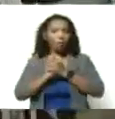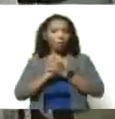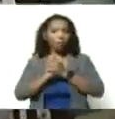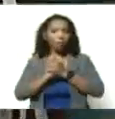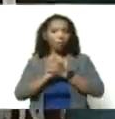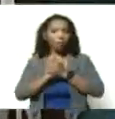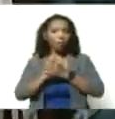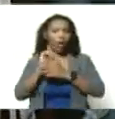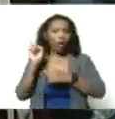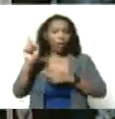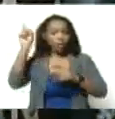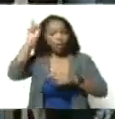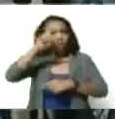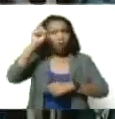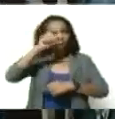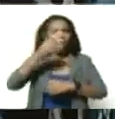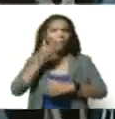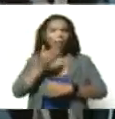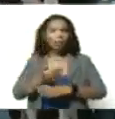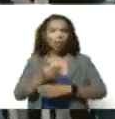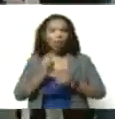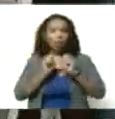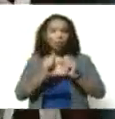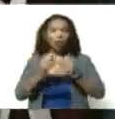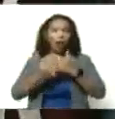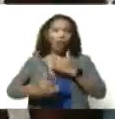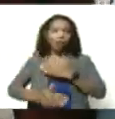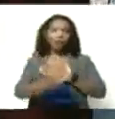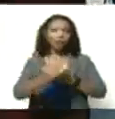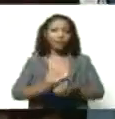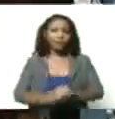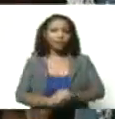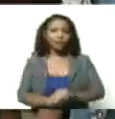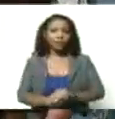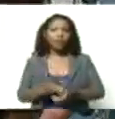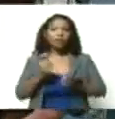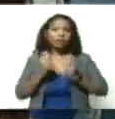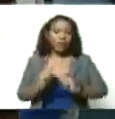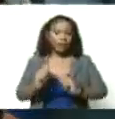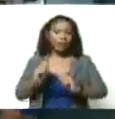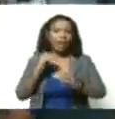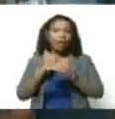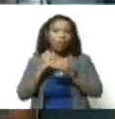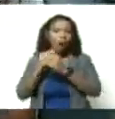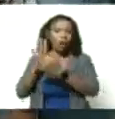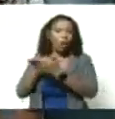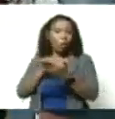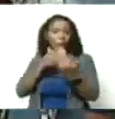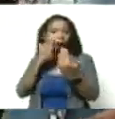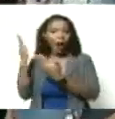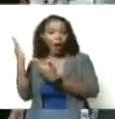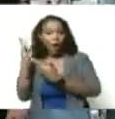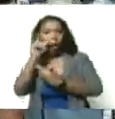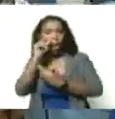Sus enseñanzas nos permitirán seguir avanzando. Traten de ser como Earle.